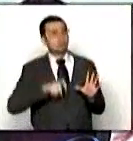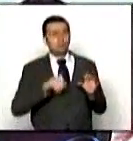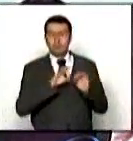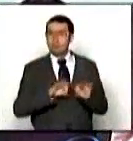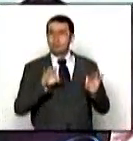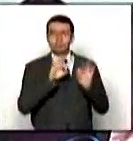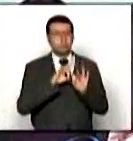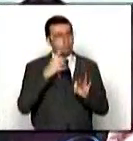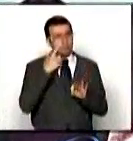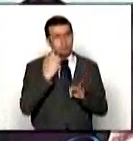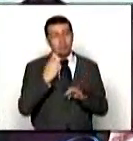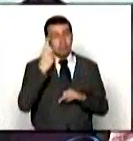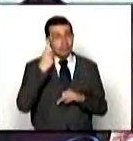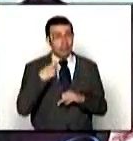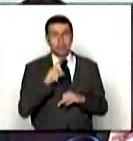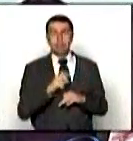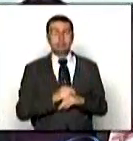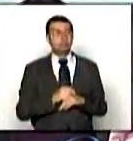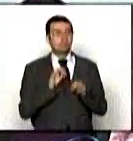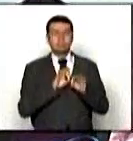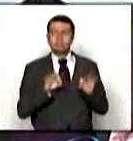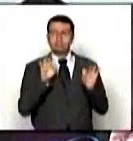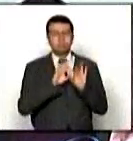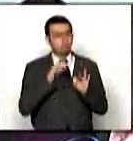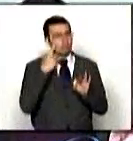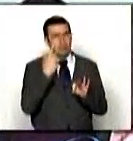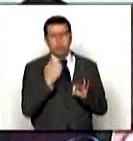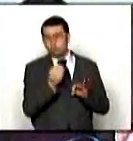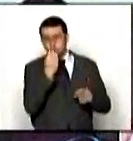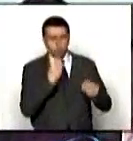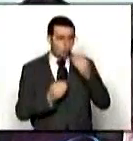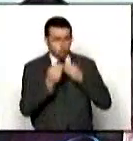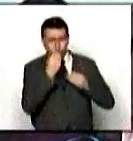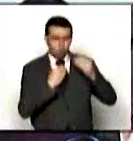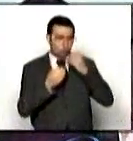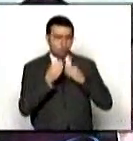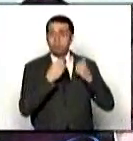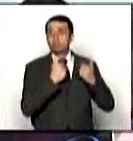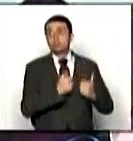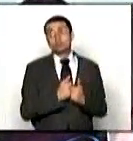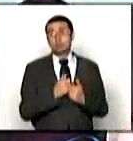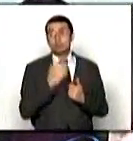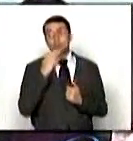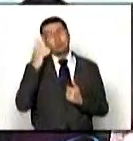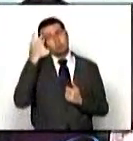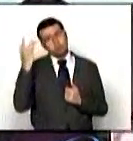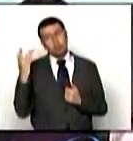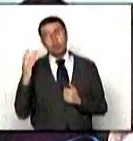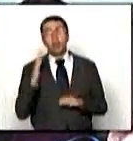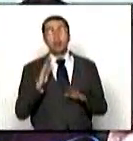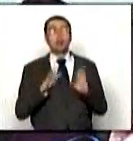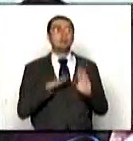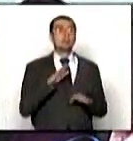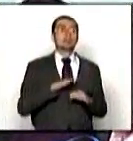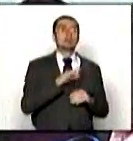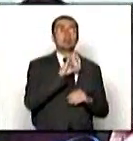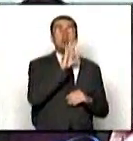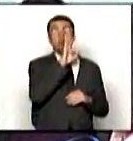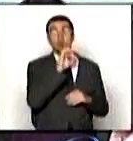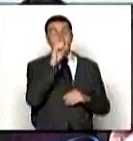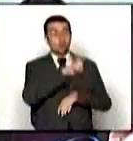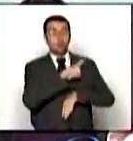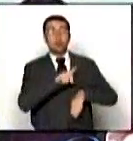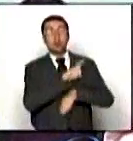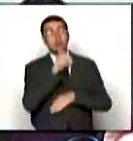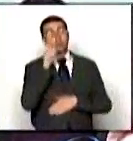importante del día, es lo más fundamental que uno debe recibir, porque el niño viene después de 8, 10, a veces hasta 12 horas de descansar, de